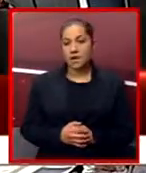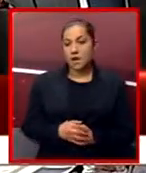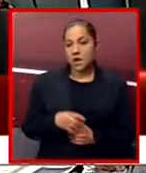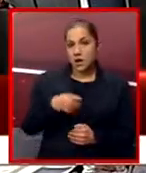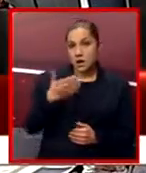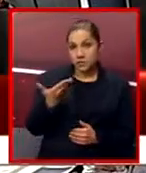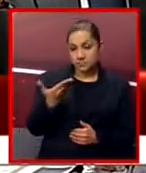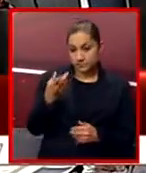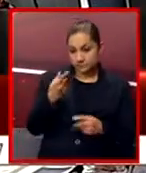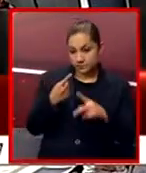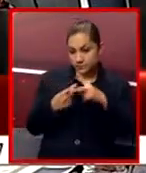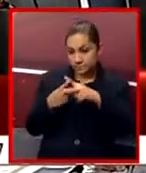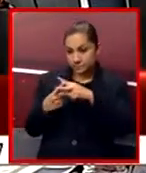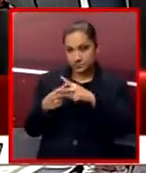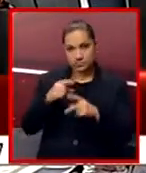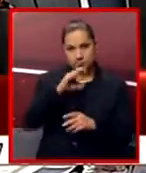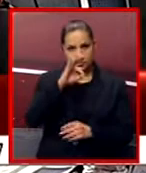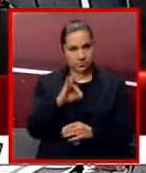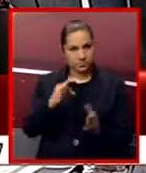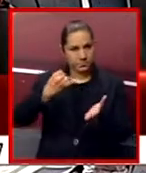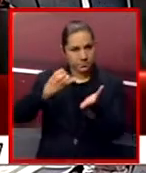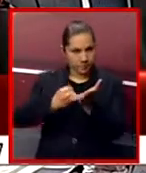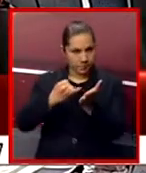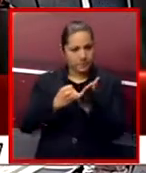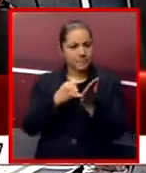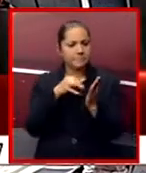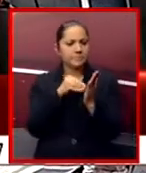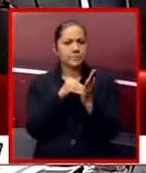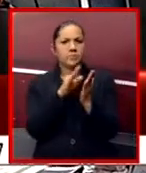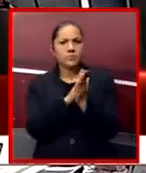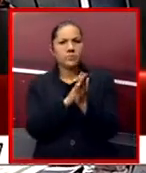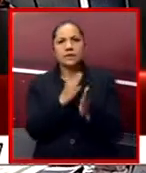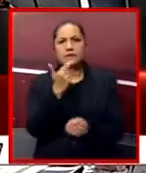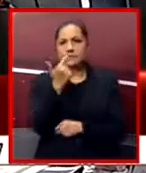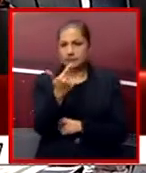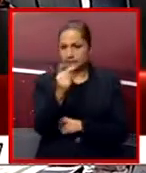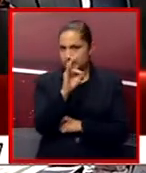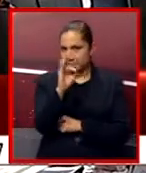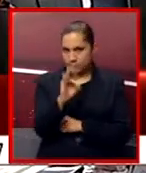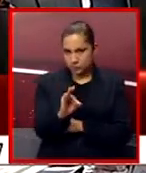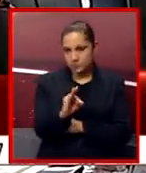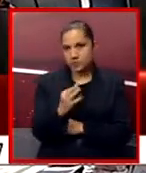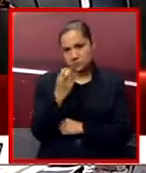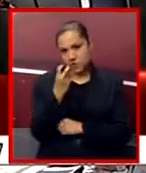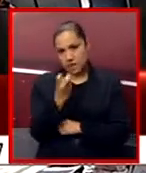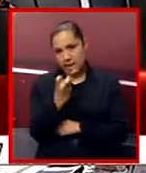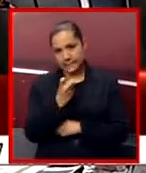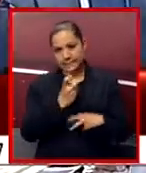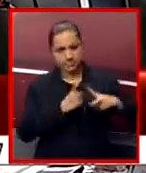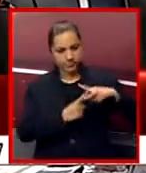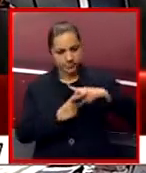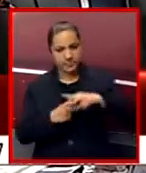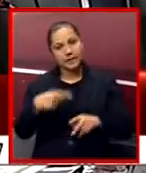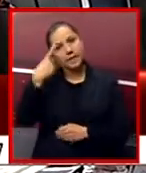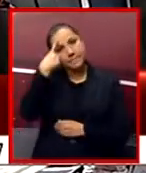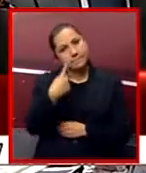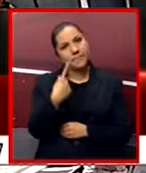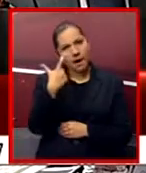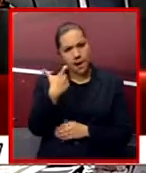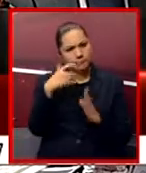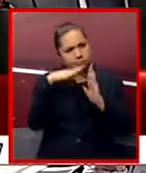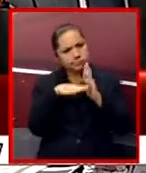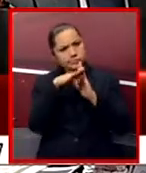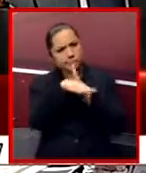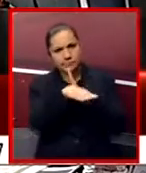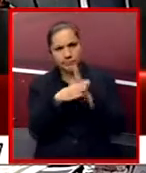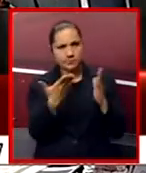La tasa de interés la estamos estableciendo en 7%, que habla de una estabilización de la política monetaria que, como